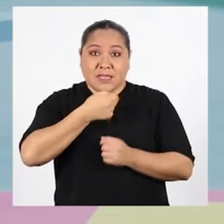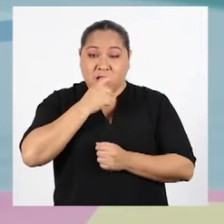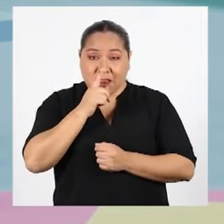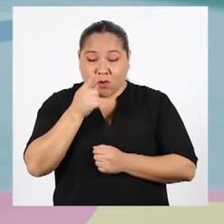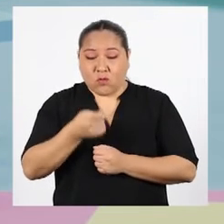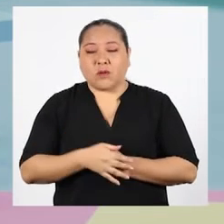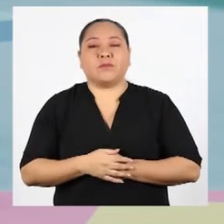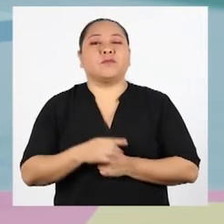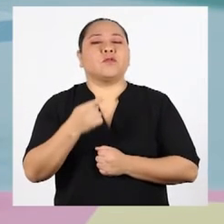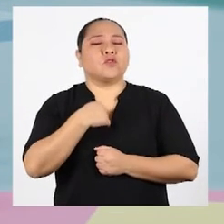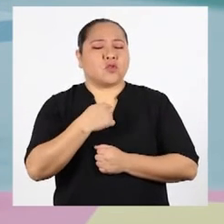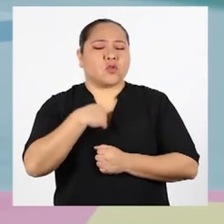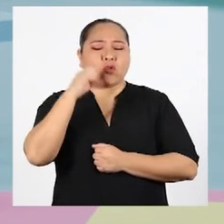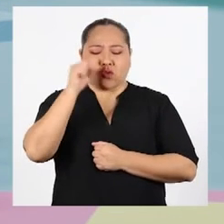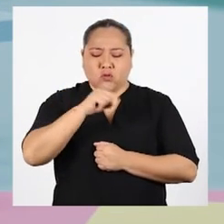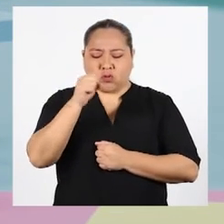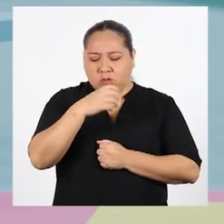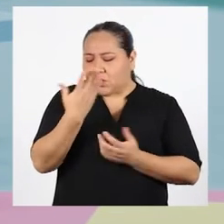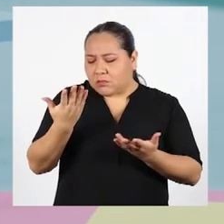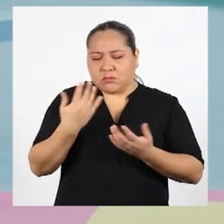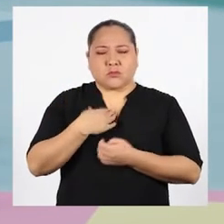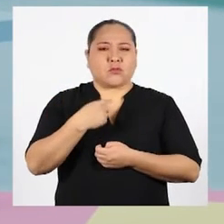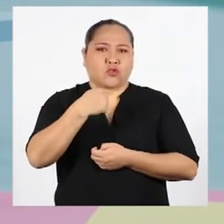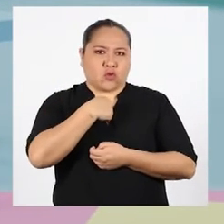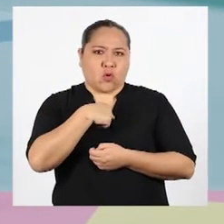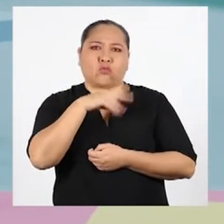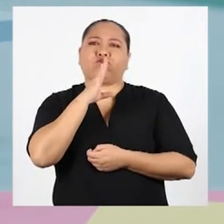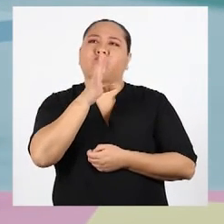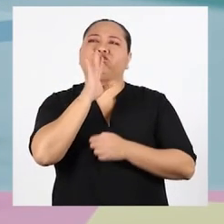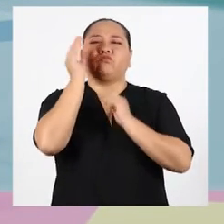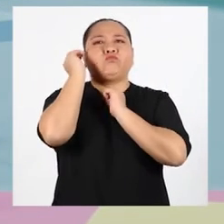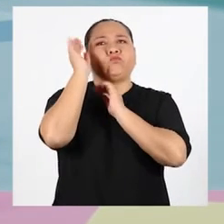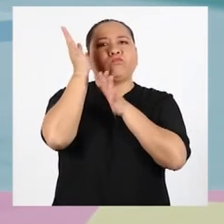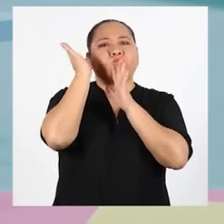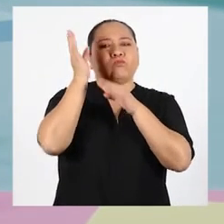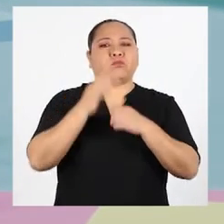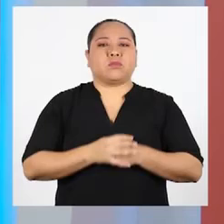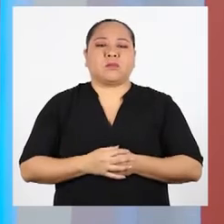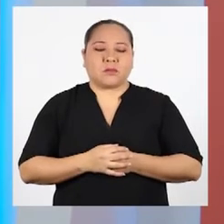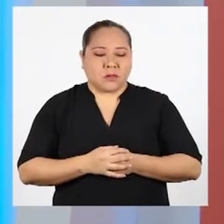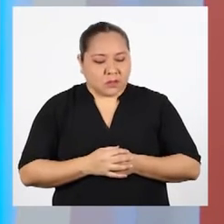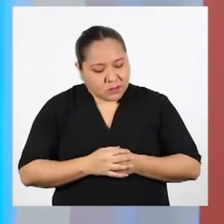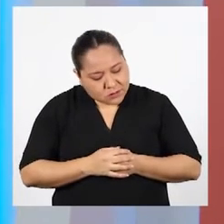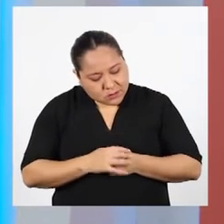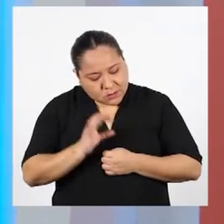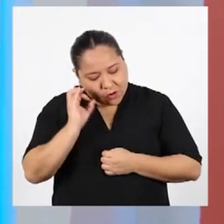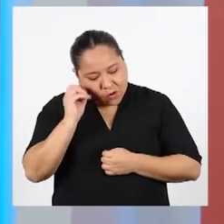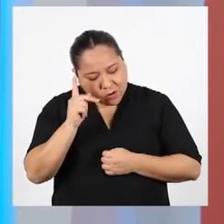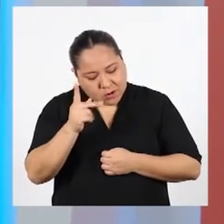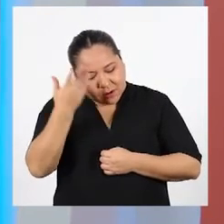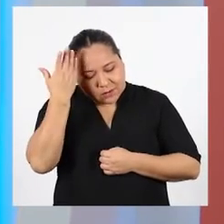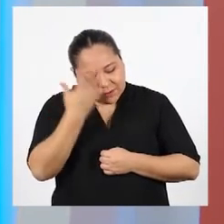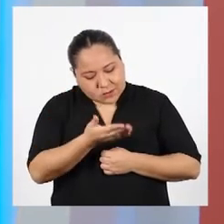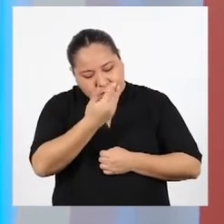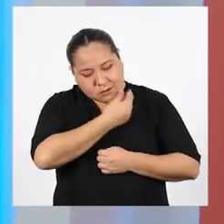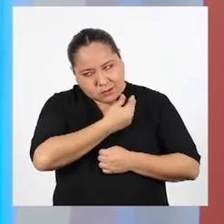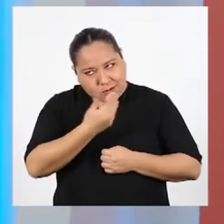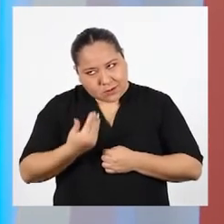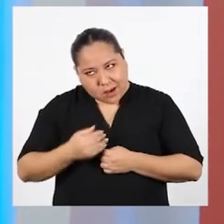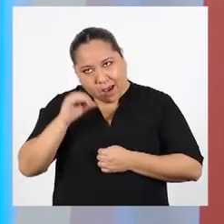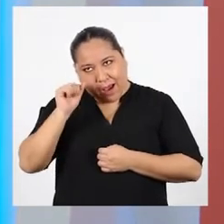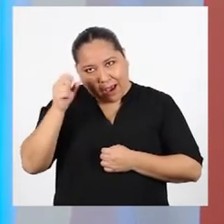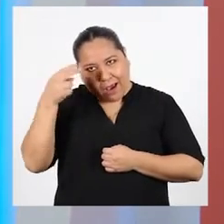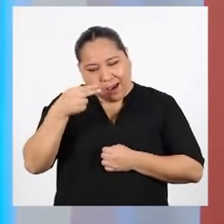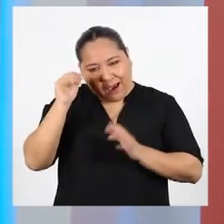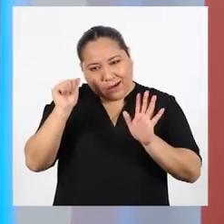Agua. Así que es lógico que yo dé el discurso. Ok, señor presidente de